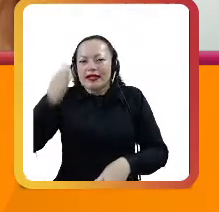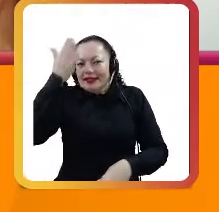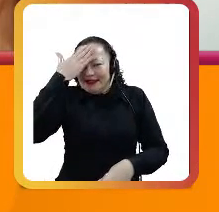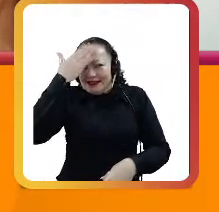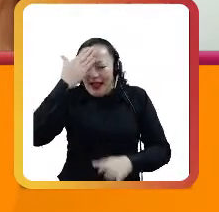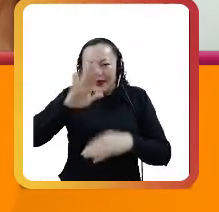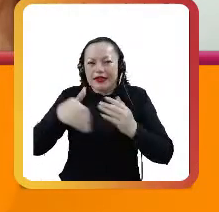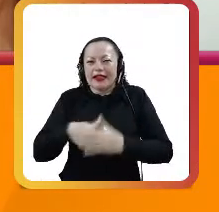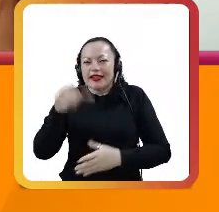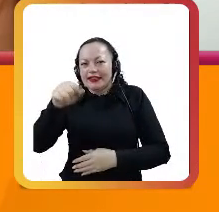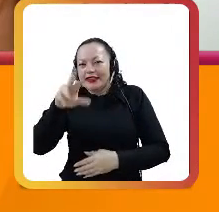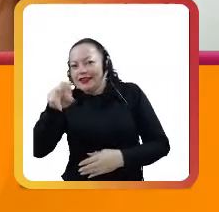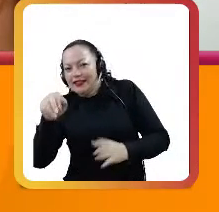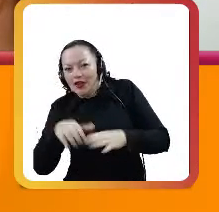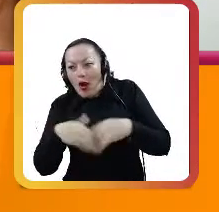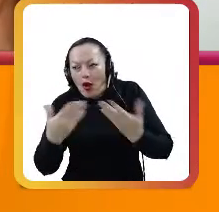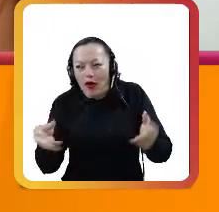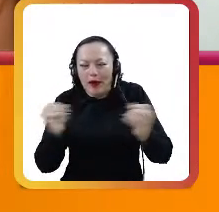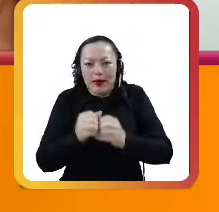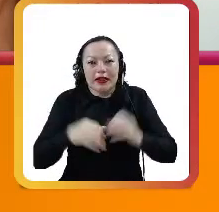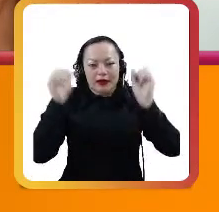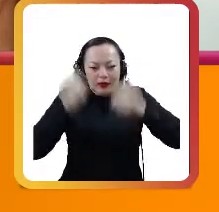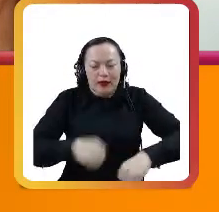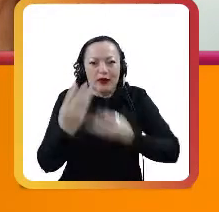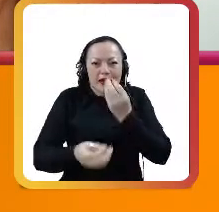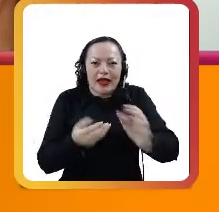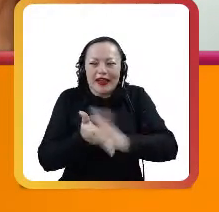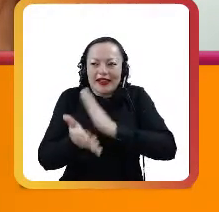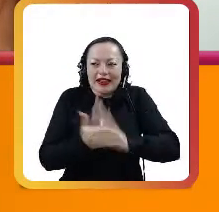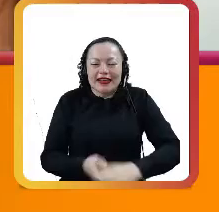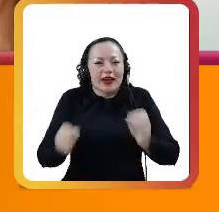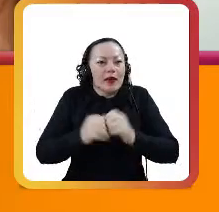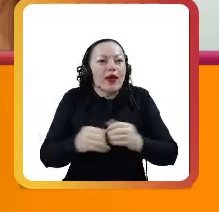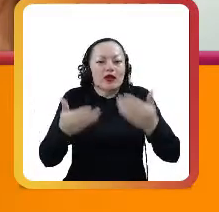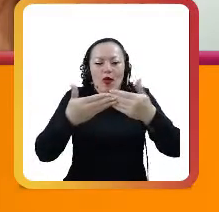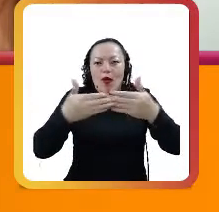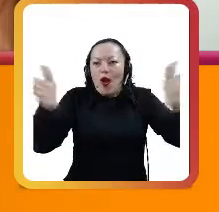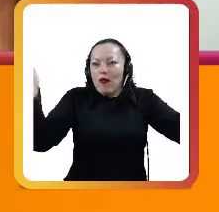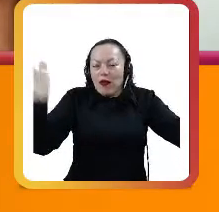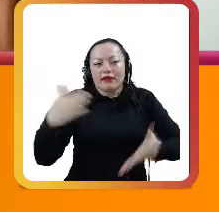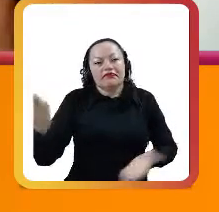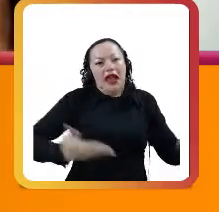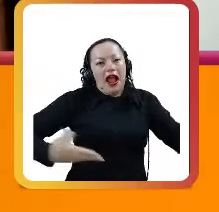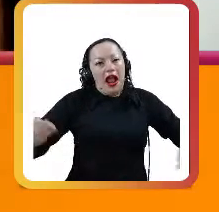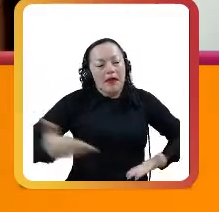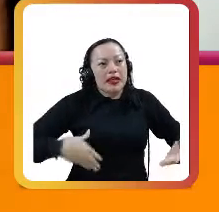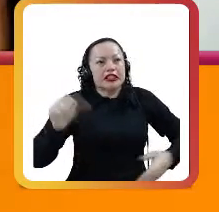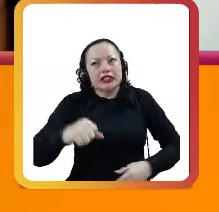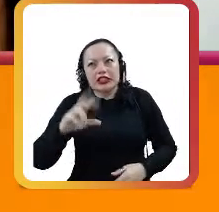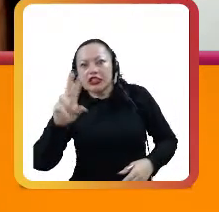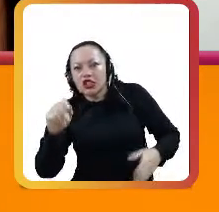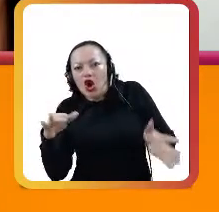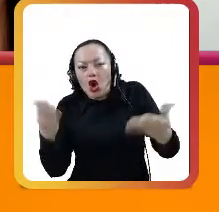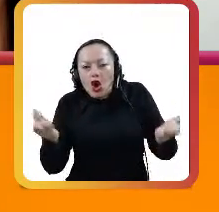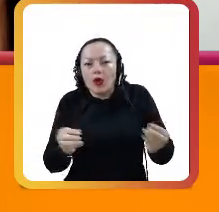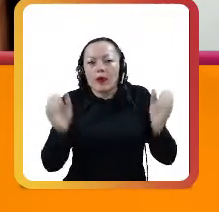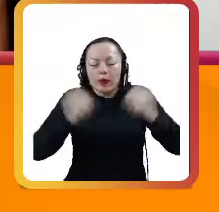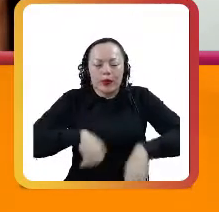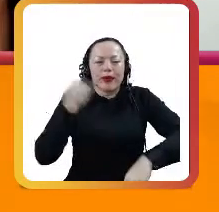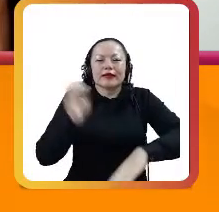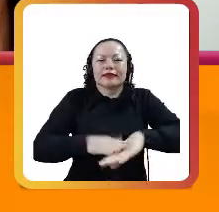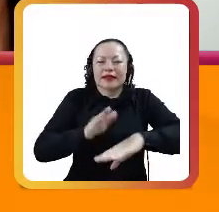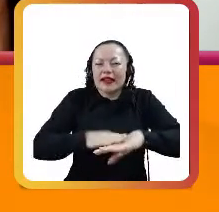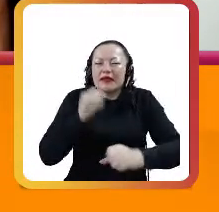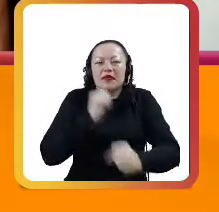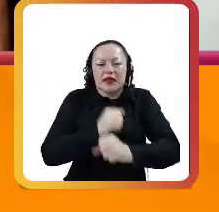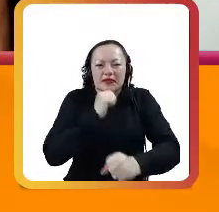tengo el permiso, y así poder saber si abro o no abro las puertas de mi local, saber si se puede trabajar.